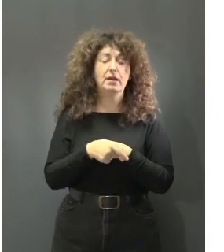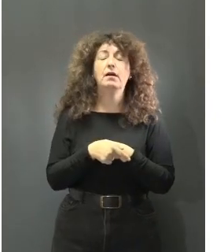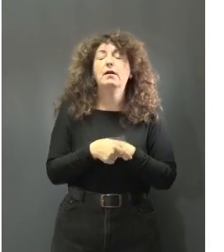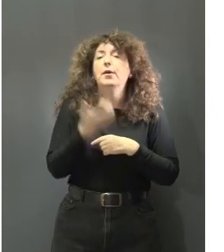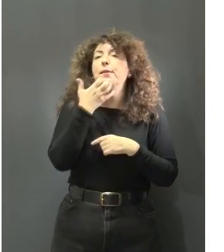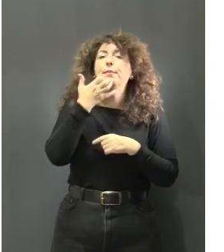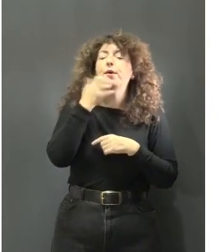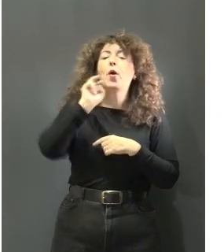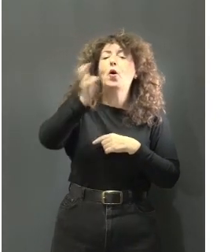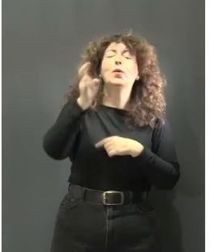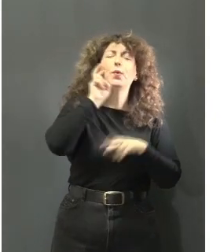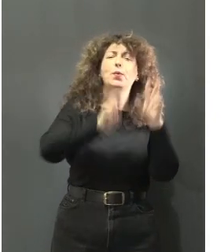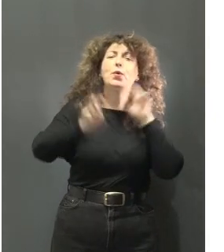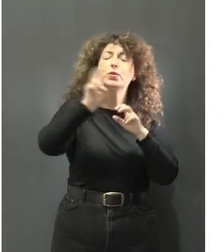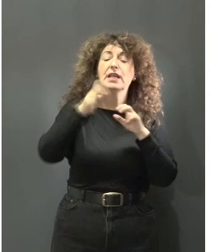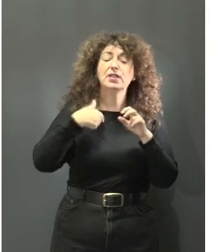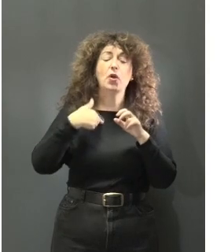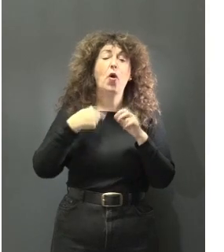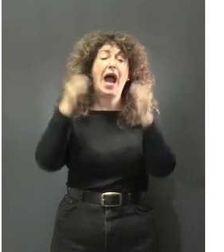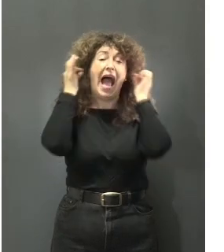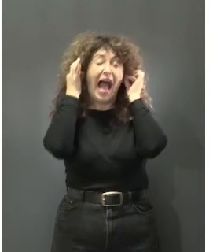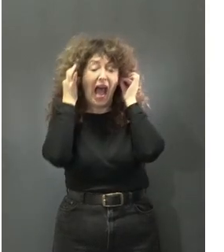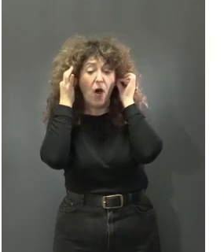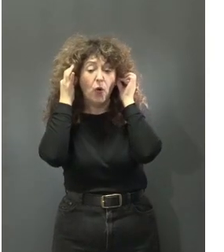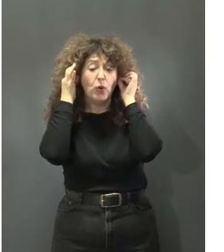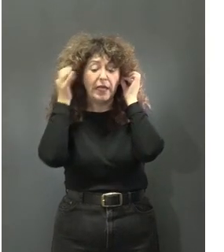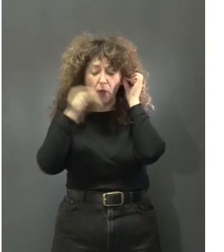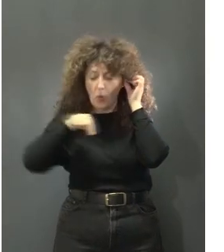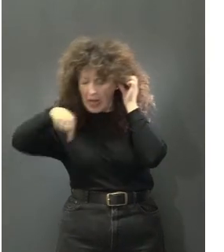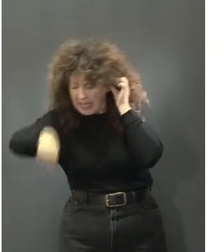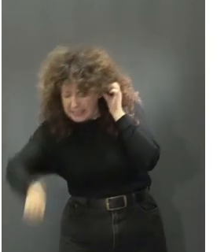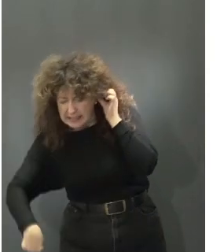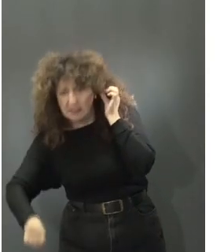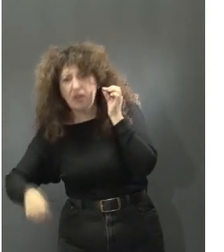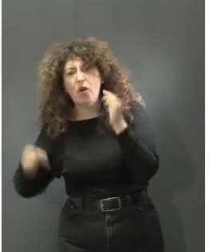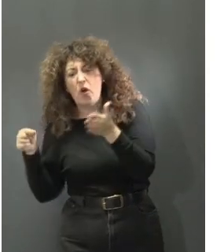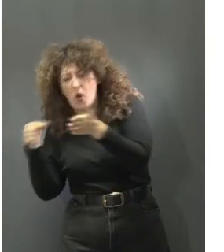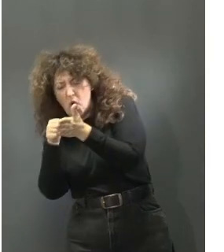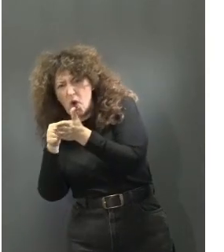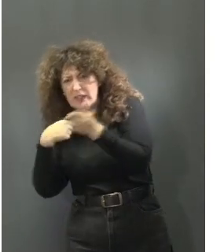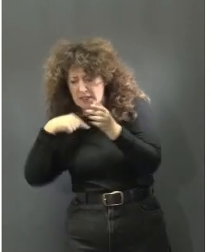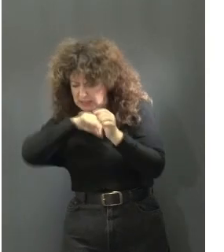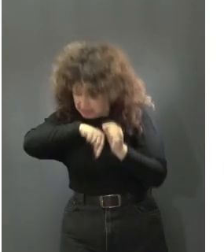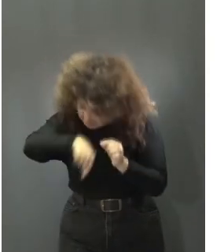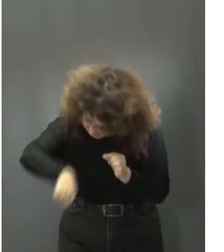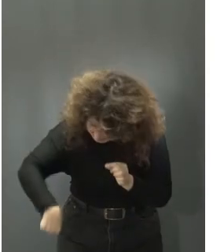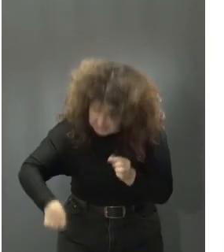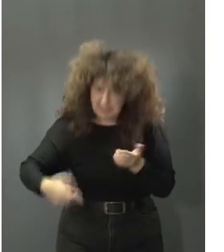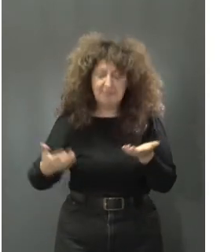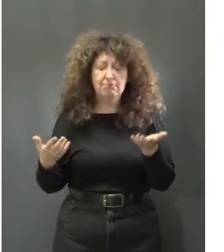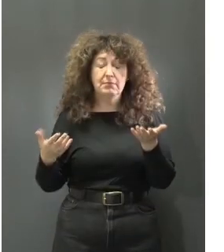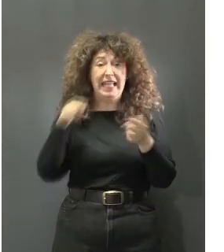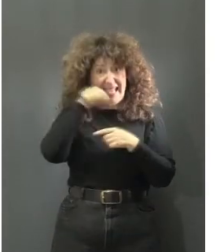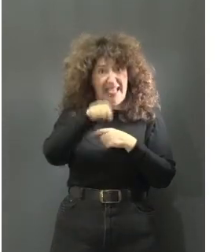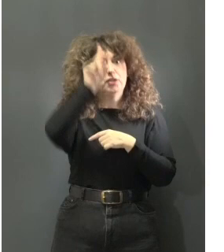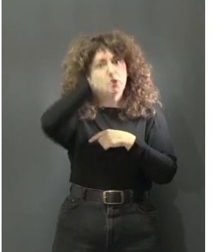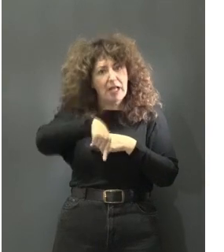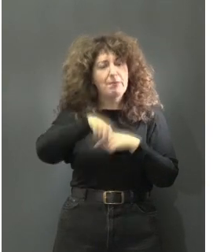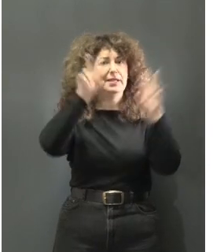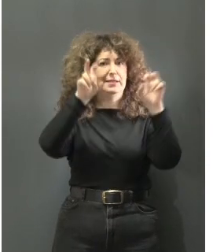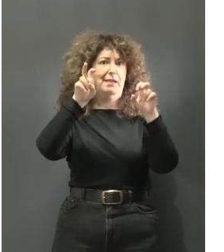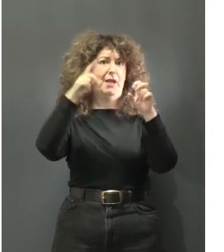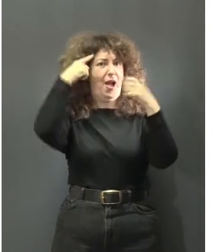buscar dónde puedes conectar los auriculares y no lo encuentras y te tienes que estar agachando, eso también tiene que ver con la